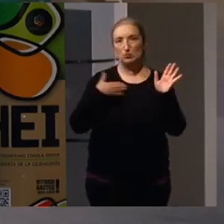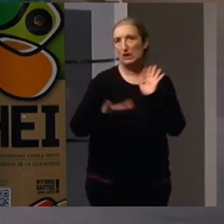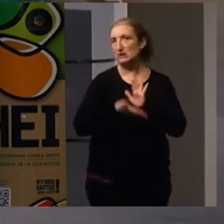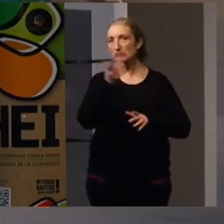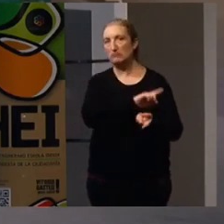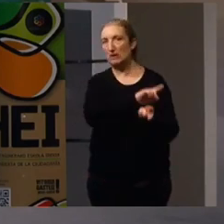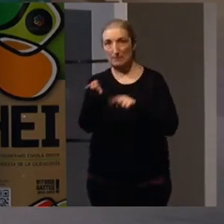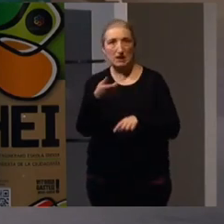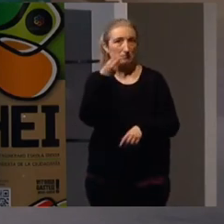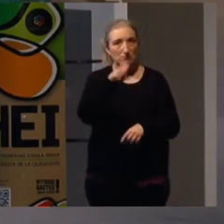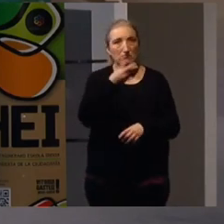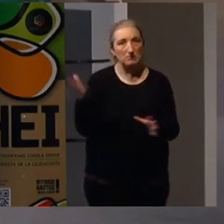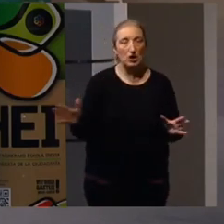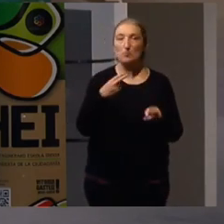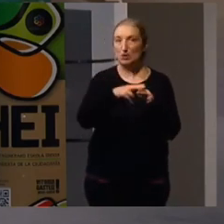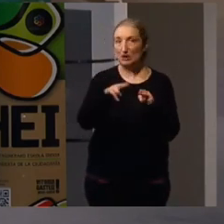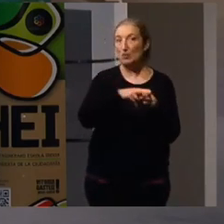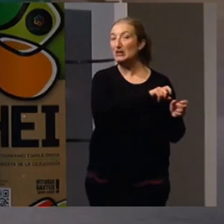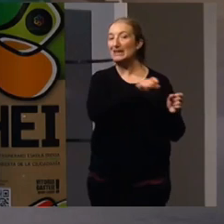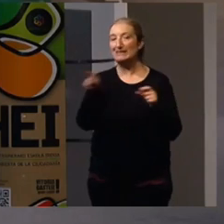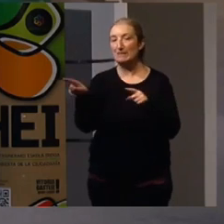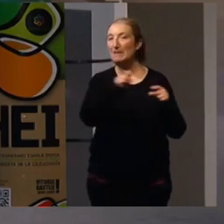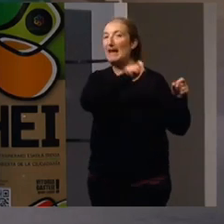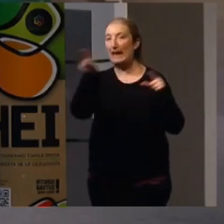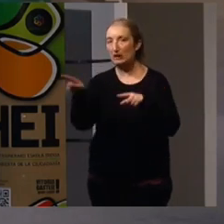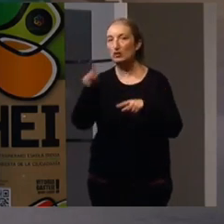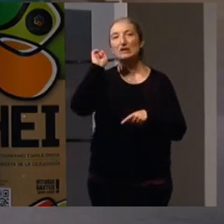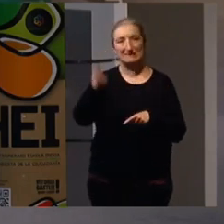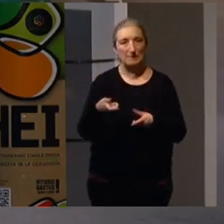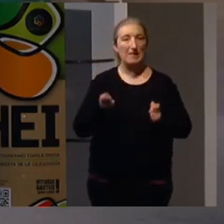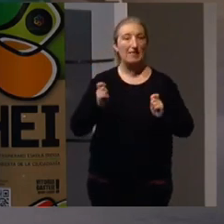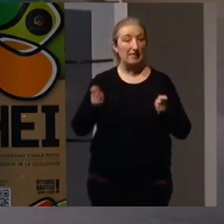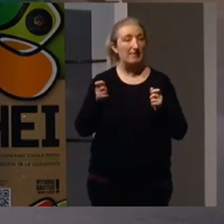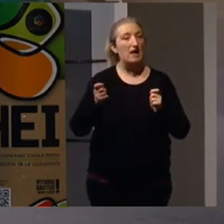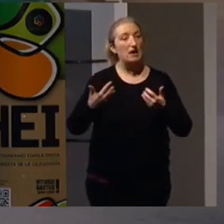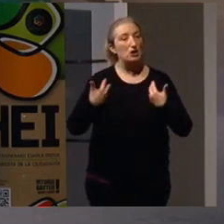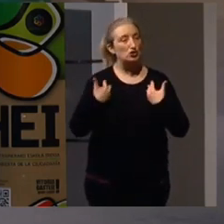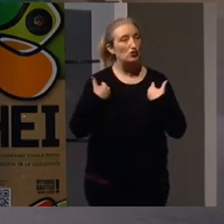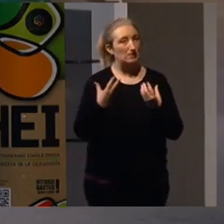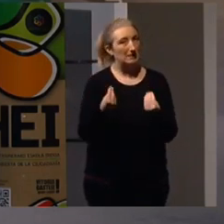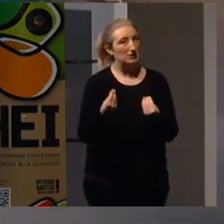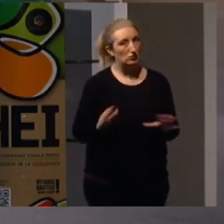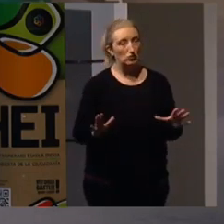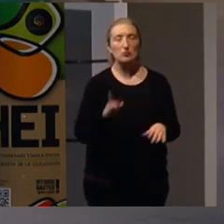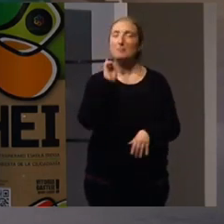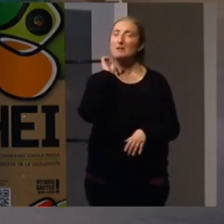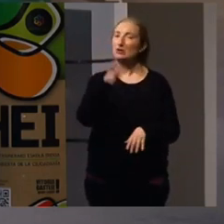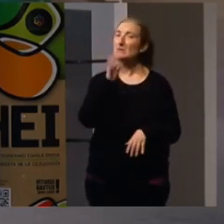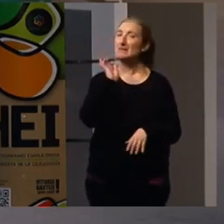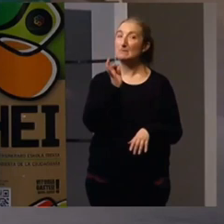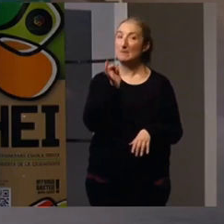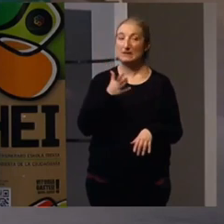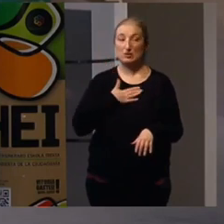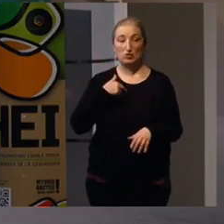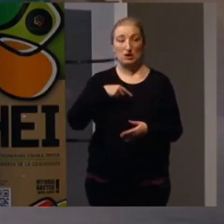hecho hay mucho margen de mejora en eso, porque las políticas migratorias también per se son bastante generadoras de sufrimiento, pero a la vez también es necesario que